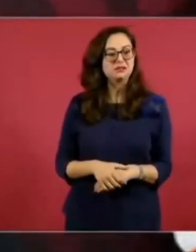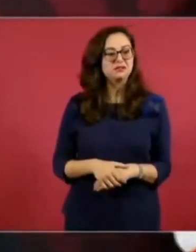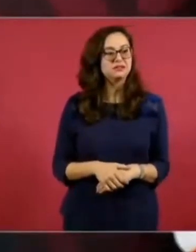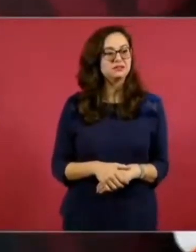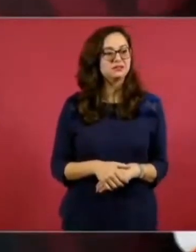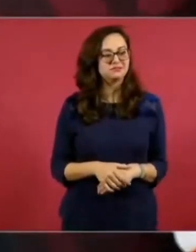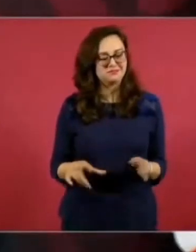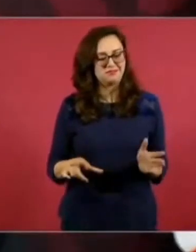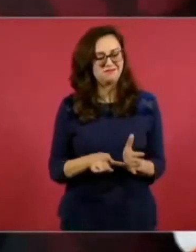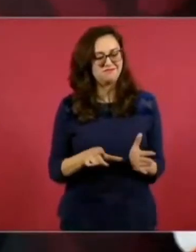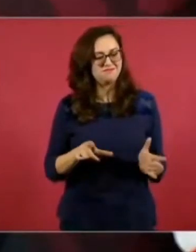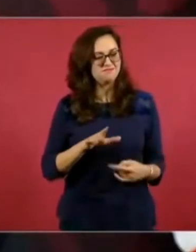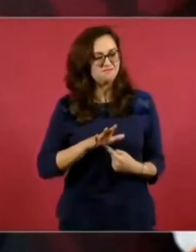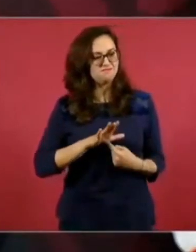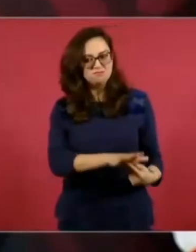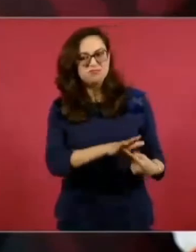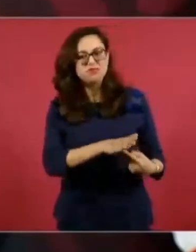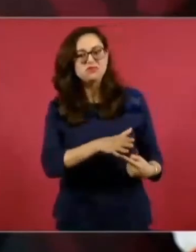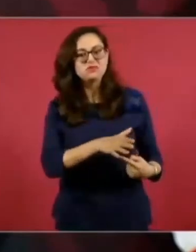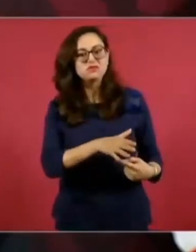Ayer lo dije.